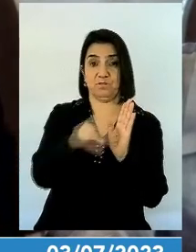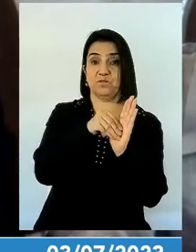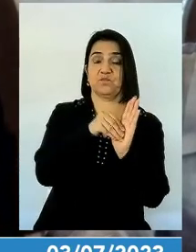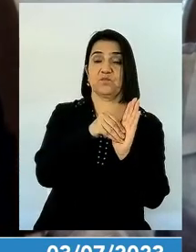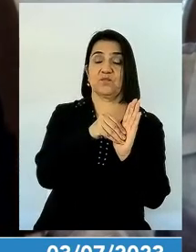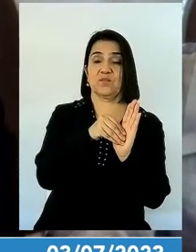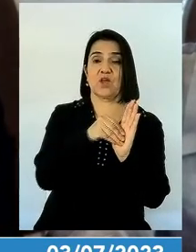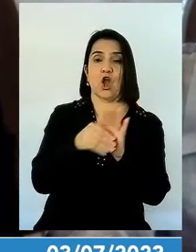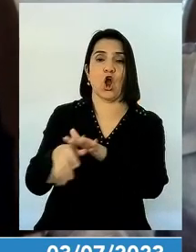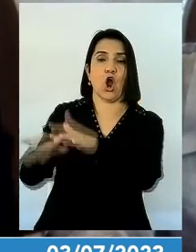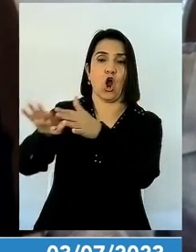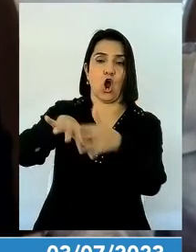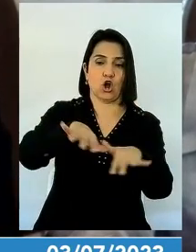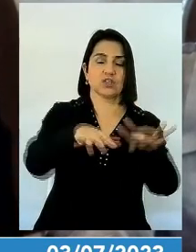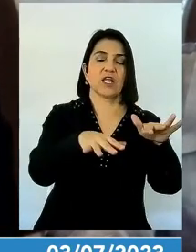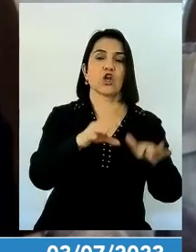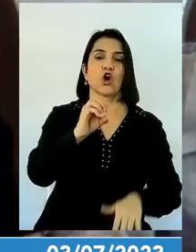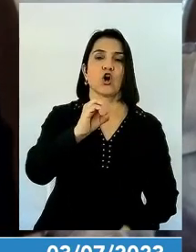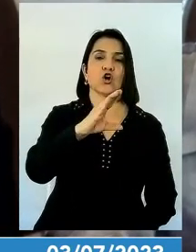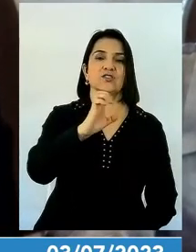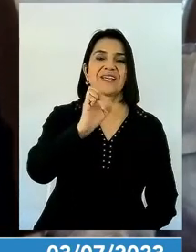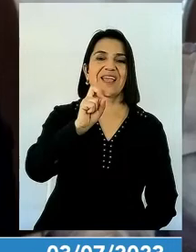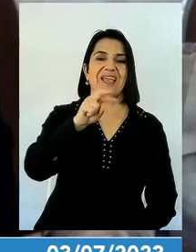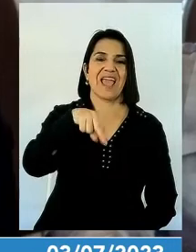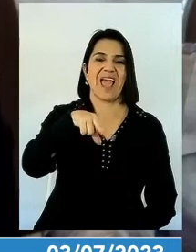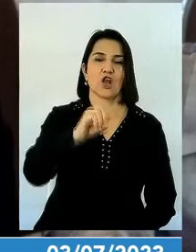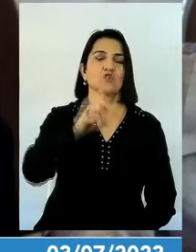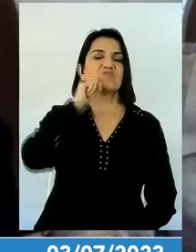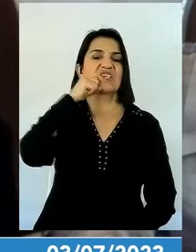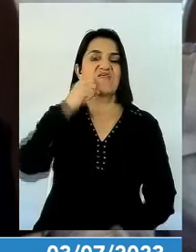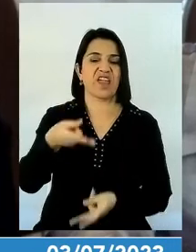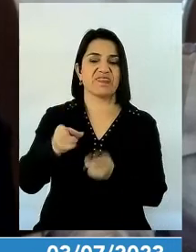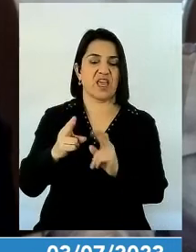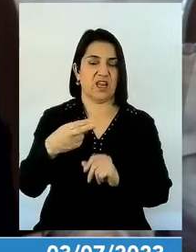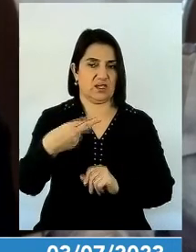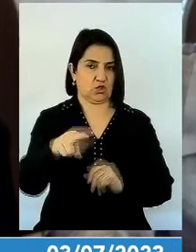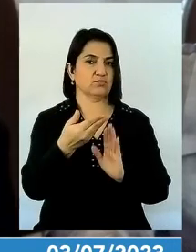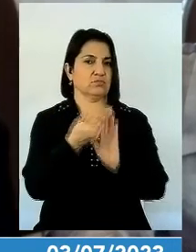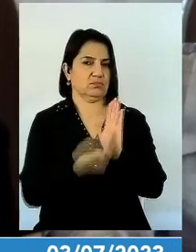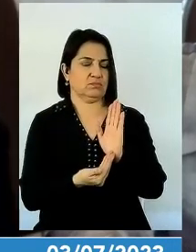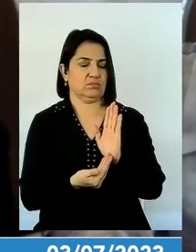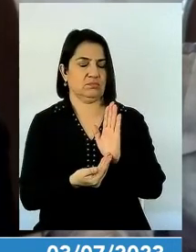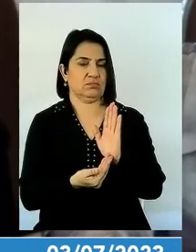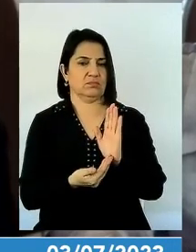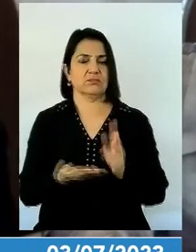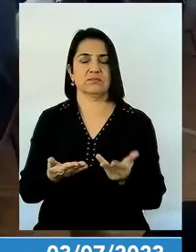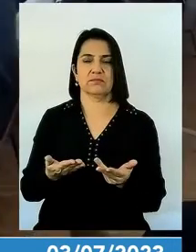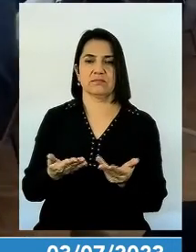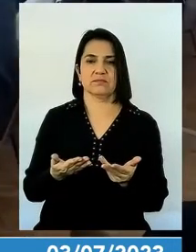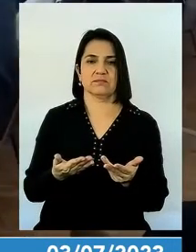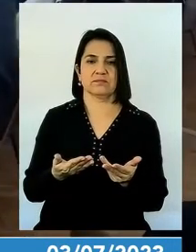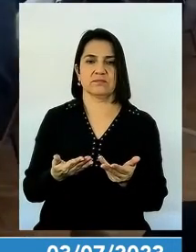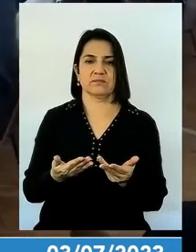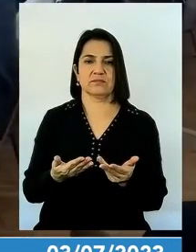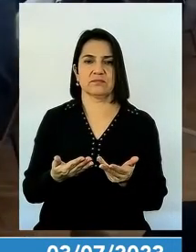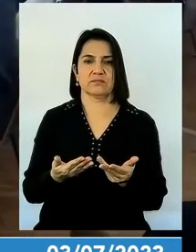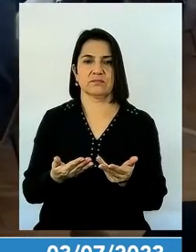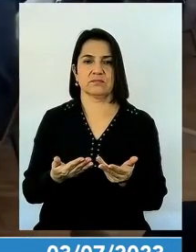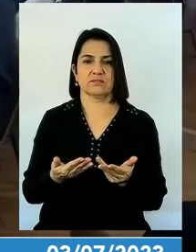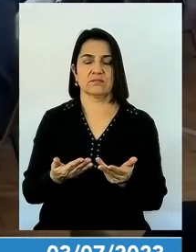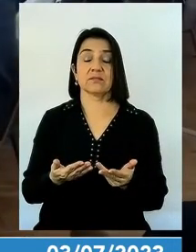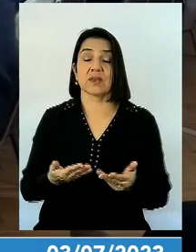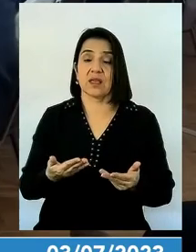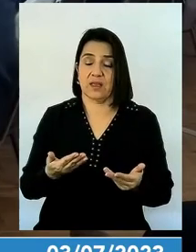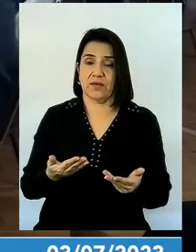un sujeto de derecho, y el anterior sí estamos en conciencia que había